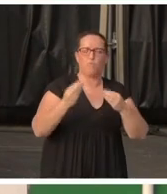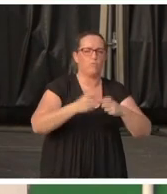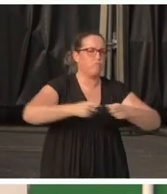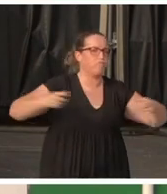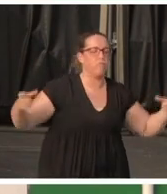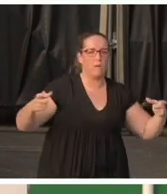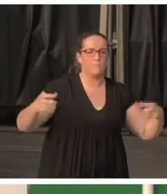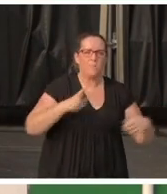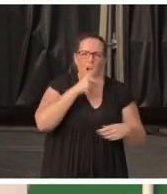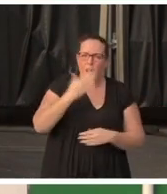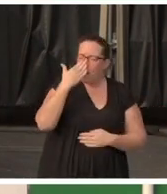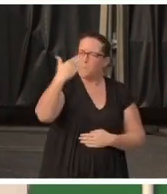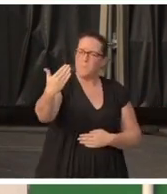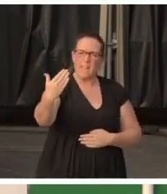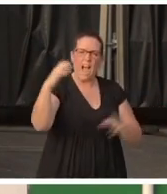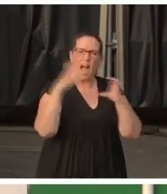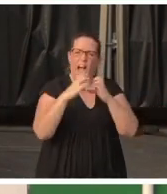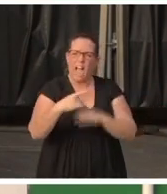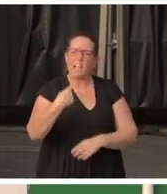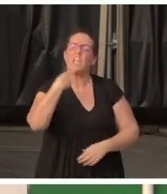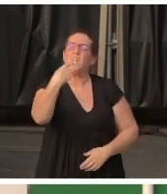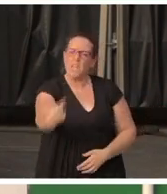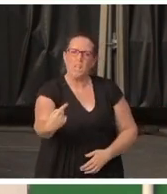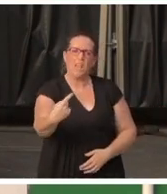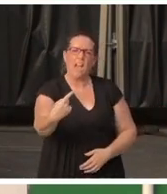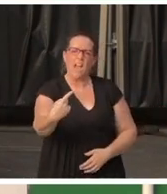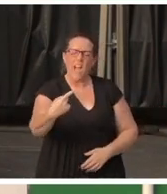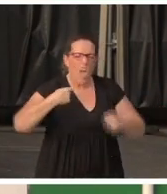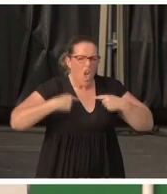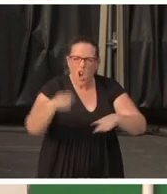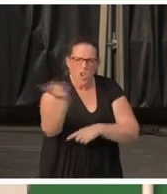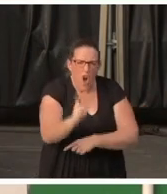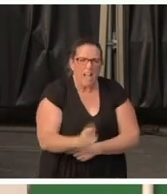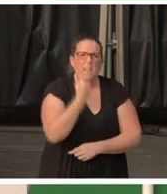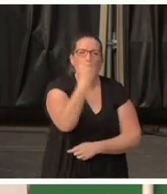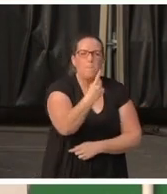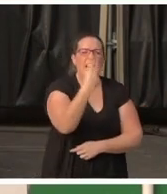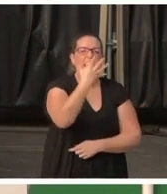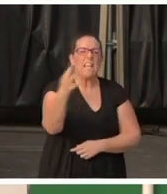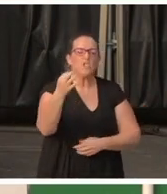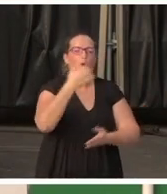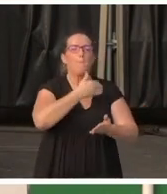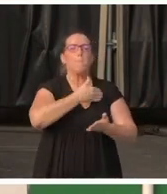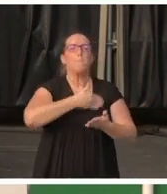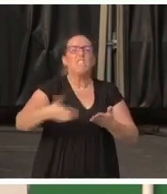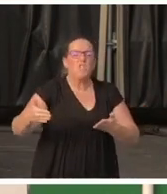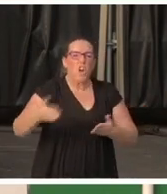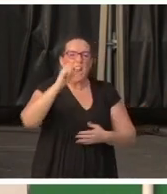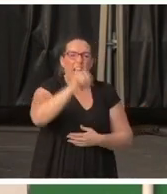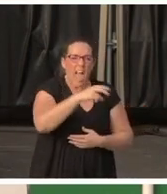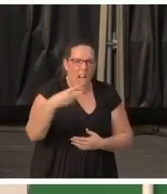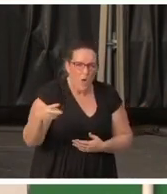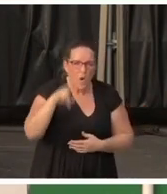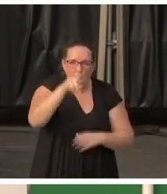mirar a la cara a los jienenses y decir que se ha dejado sin gastar 1.500 millones de euros que podían haber